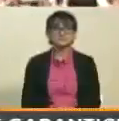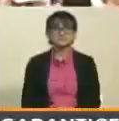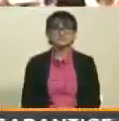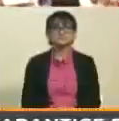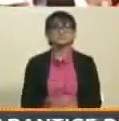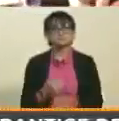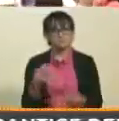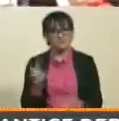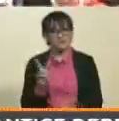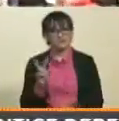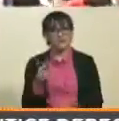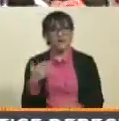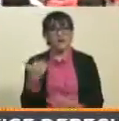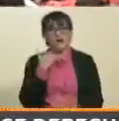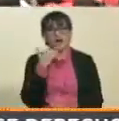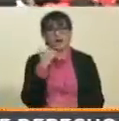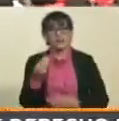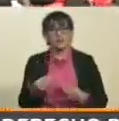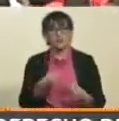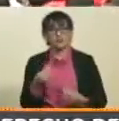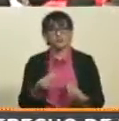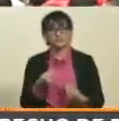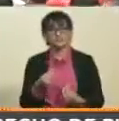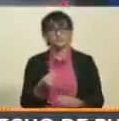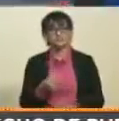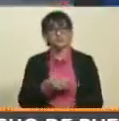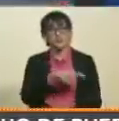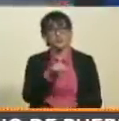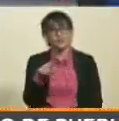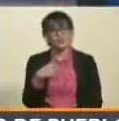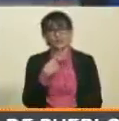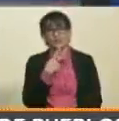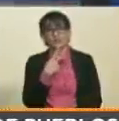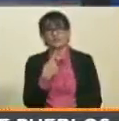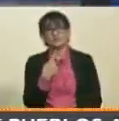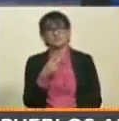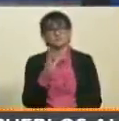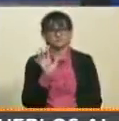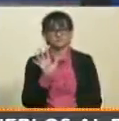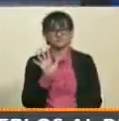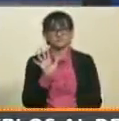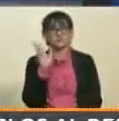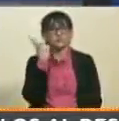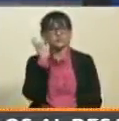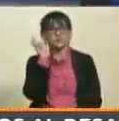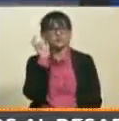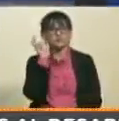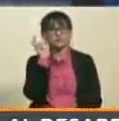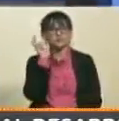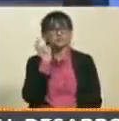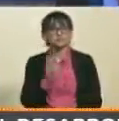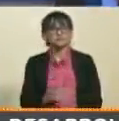Vamos a hacer una cosa. Ustedes dicen, escuchen.